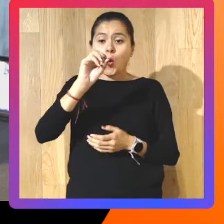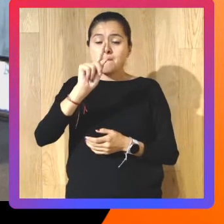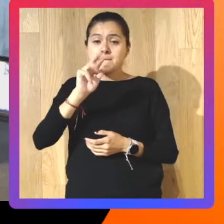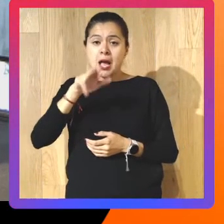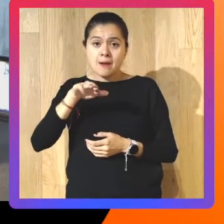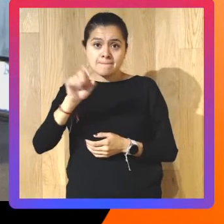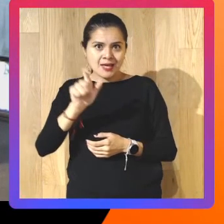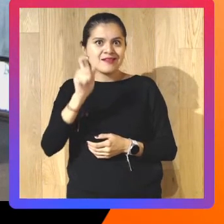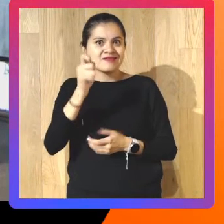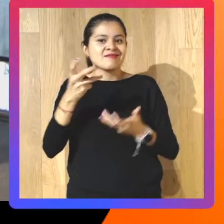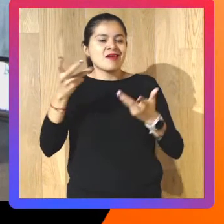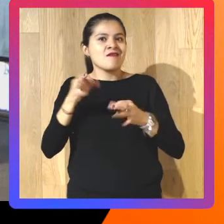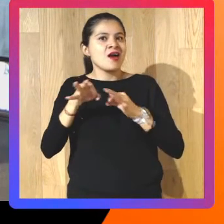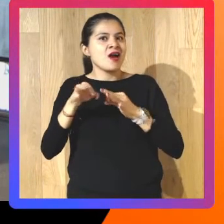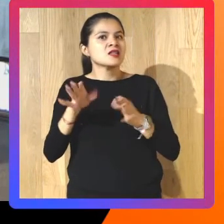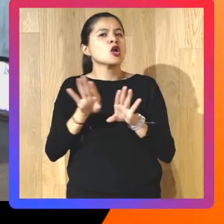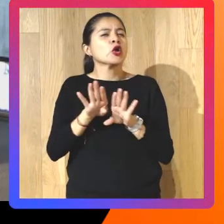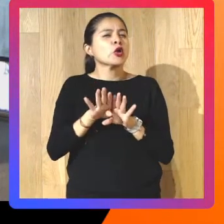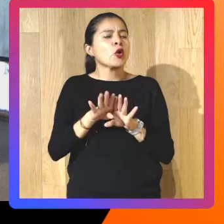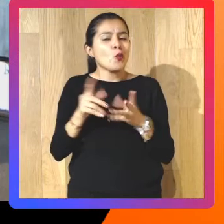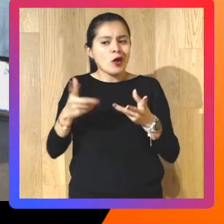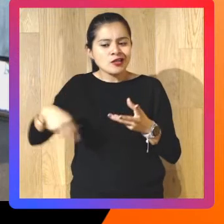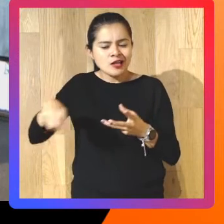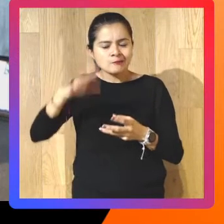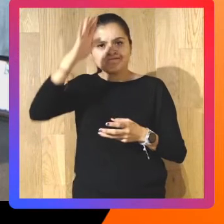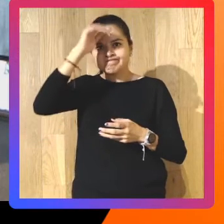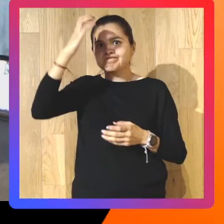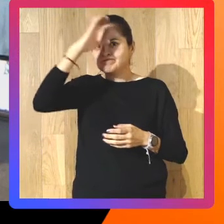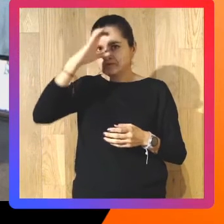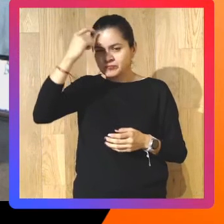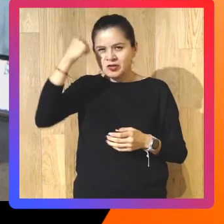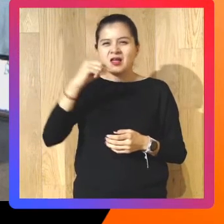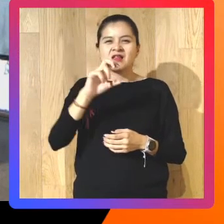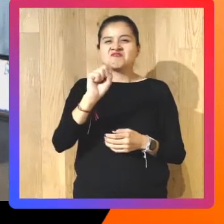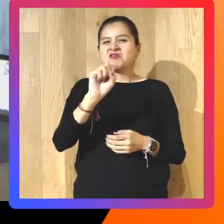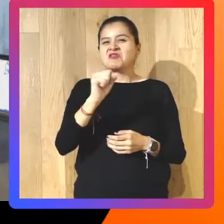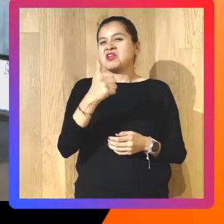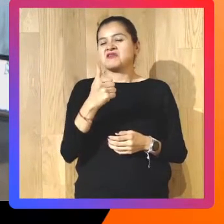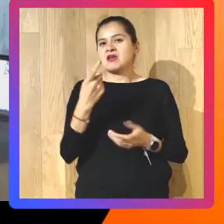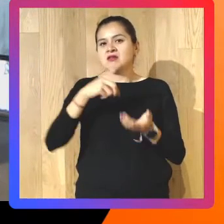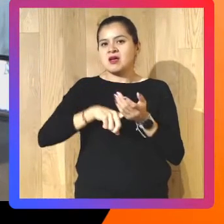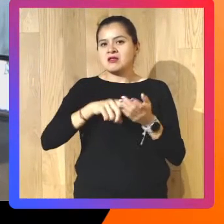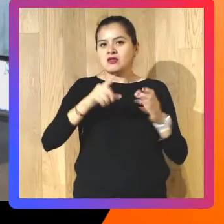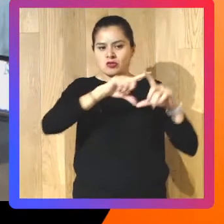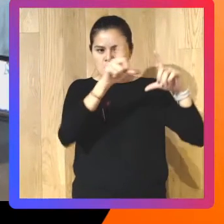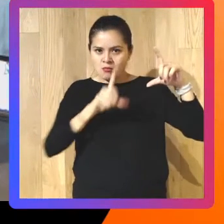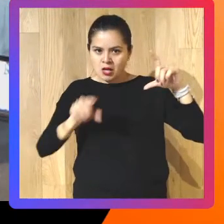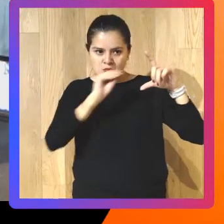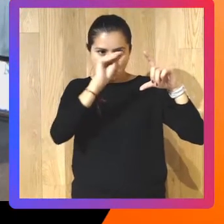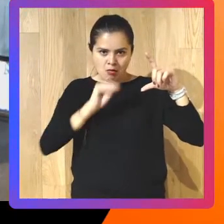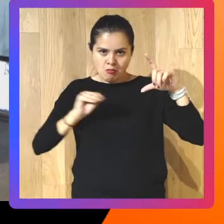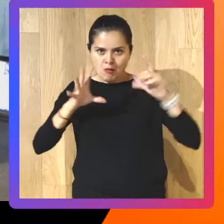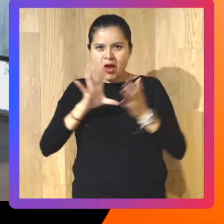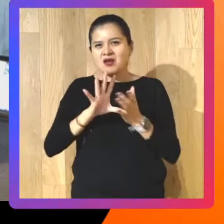hacer ese trabajo. ¿Cómo lo estamos haciendo? Coparmex tiene 66 centros empresariales en todo el país y estamos afiliados a